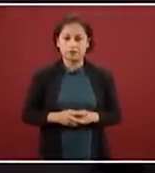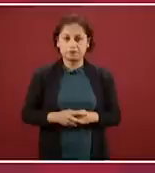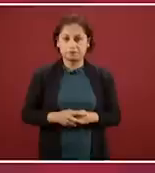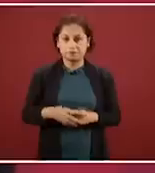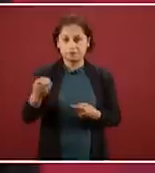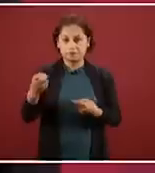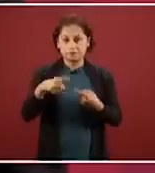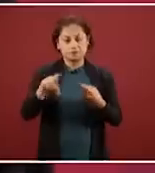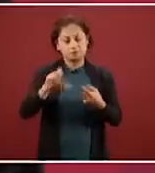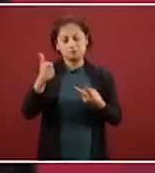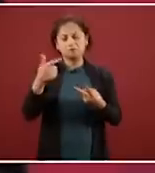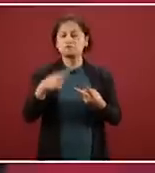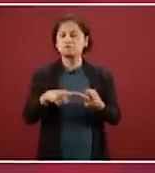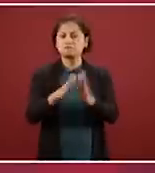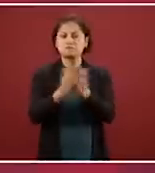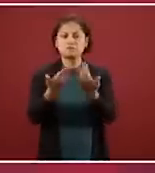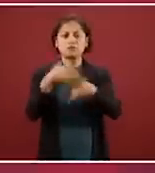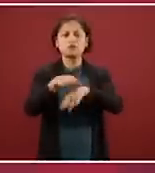Algo de la independencia,